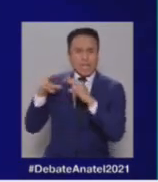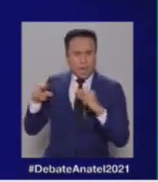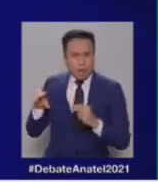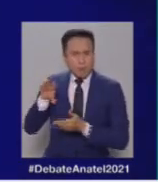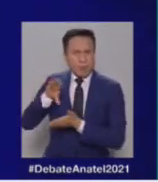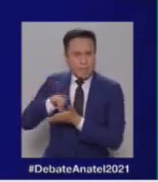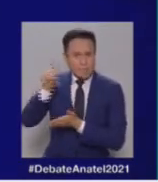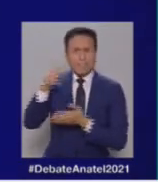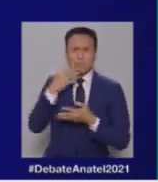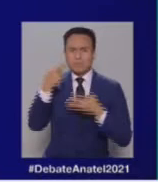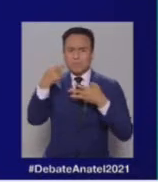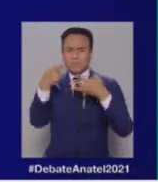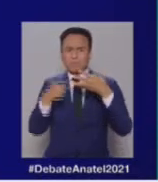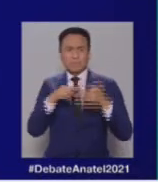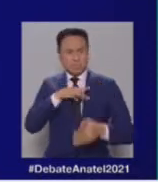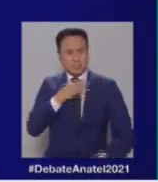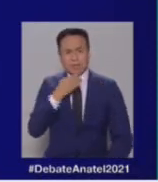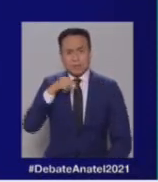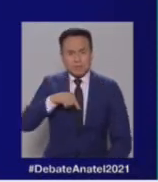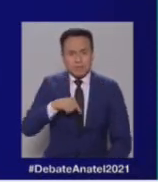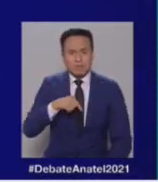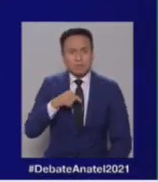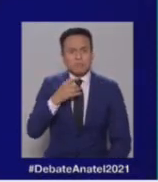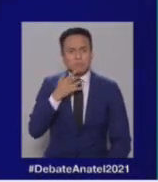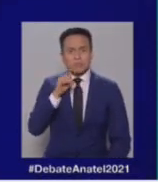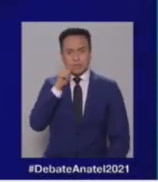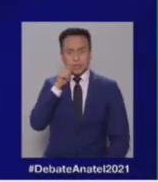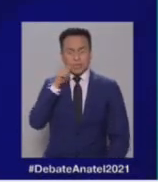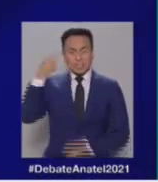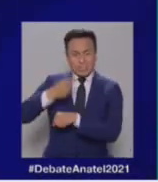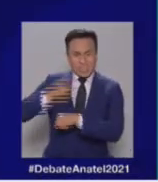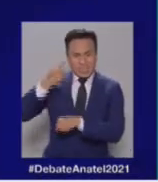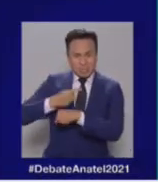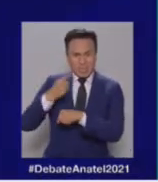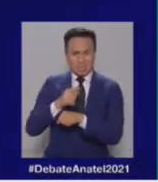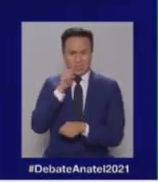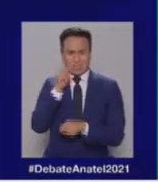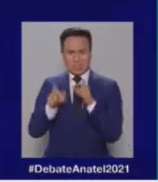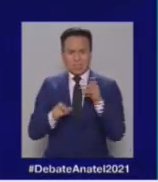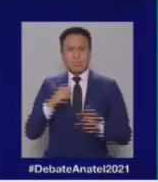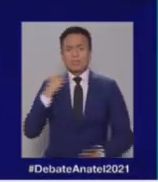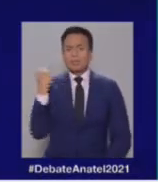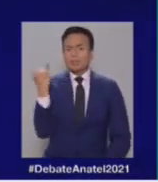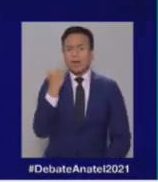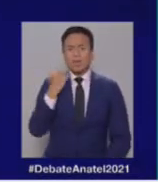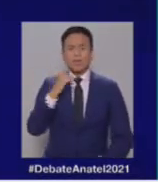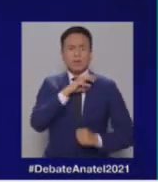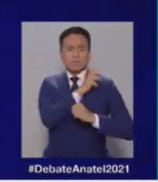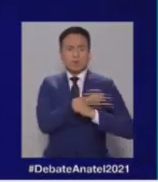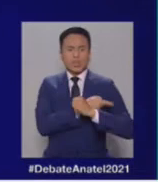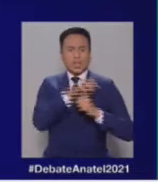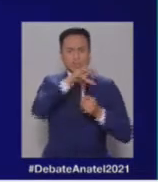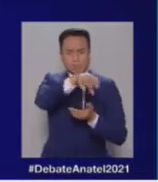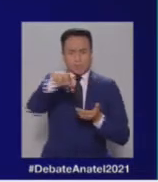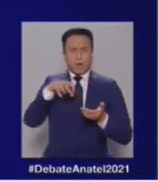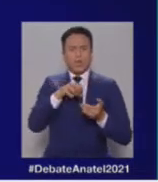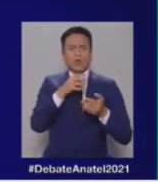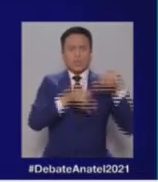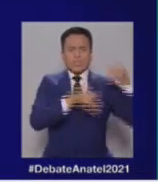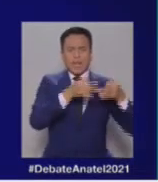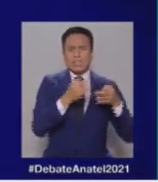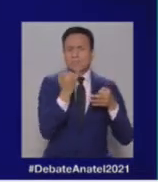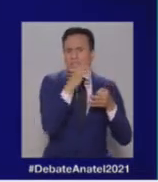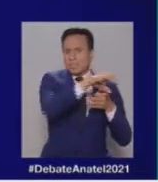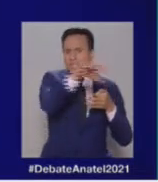Boric, luego que sus aliados del Partido Comunista a través de una carta pidieran reconocer la elección de Daniel Ortega. Eso pese a que los máximos dirigentes del